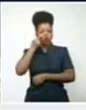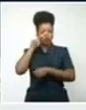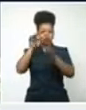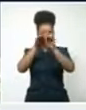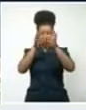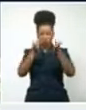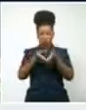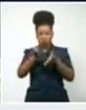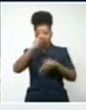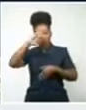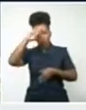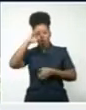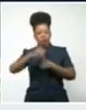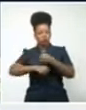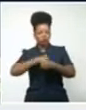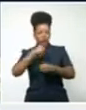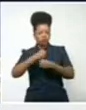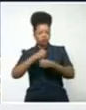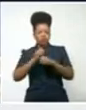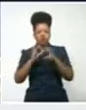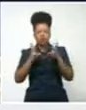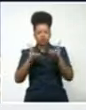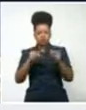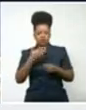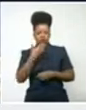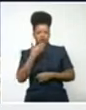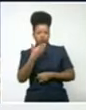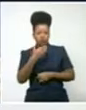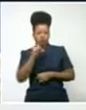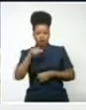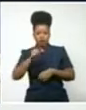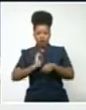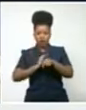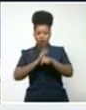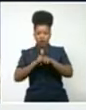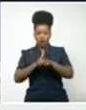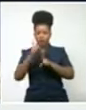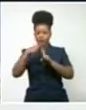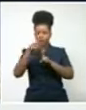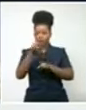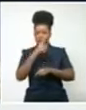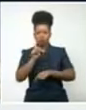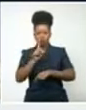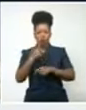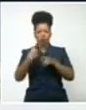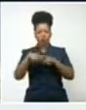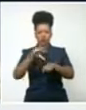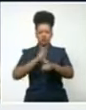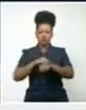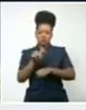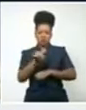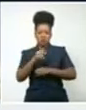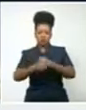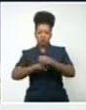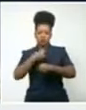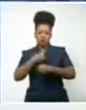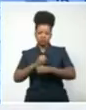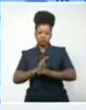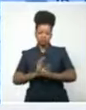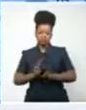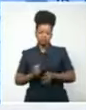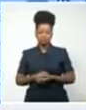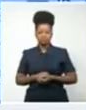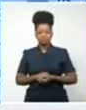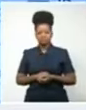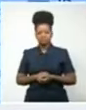lo ha utilizado no solo en COVID, sino en otras enfermedades. Es lo que podemos decir, Héctor.